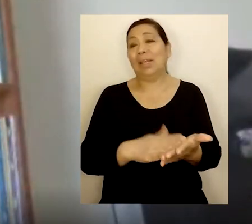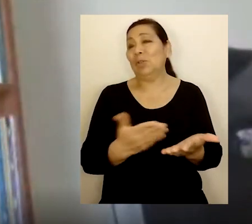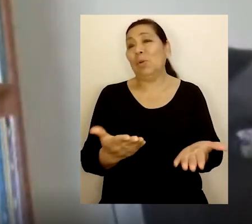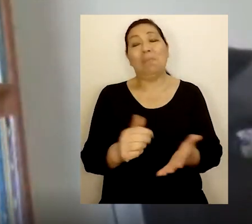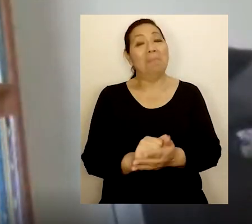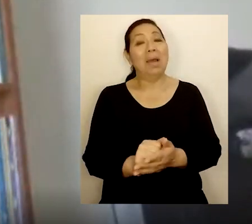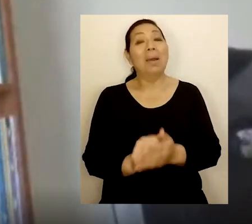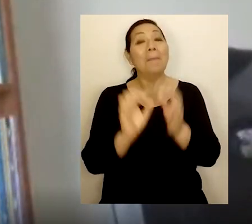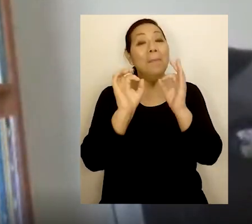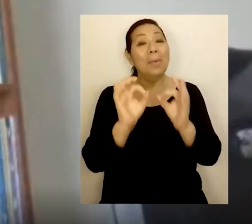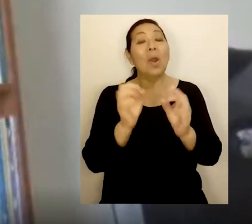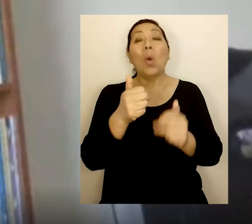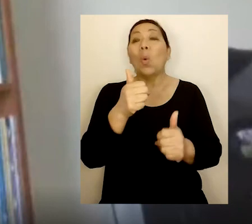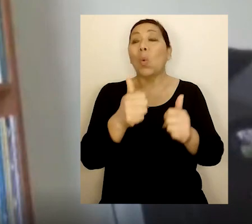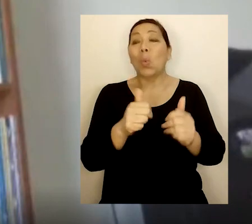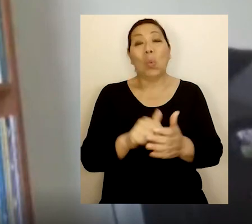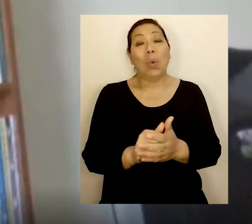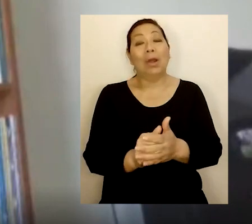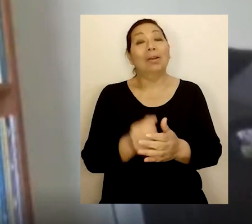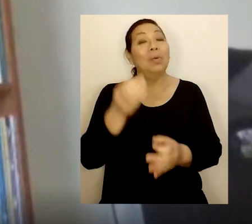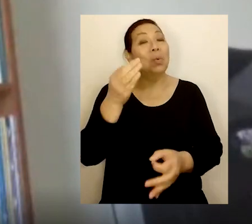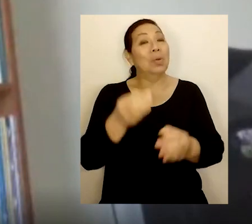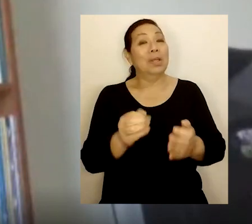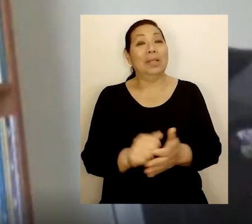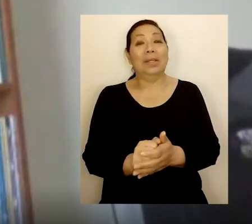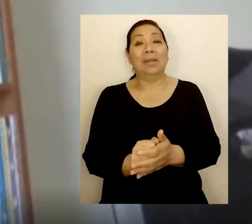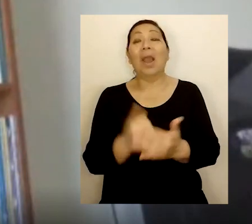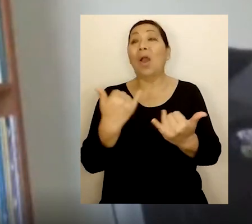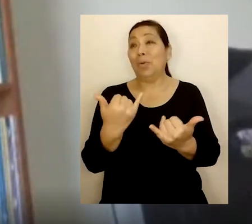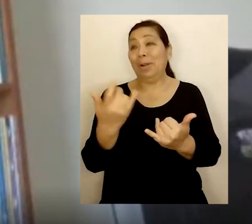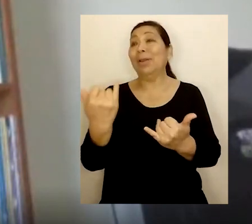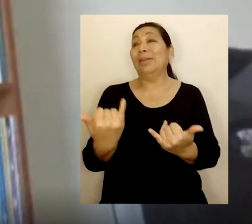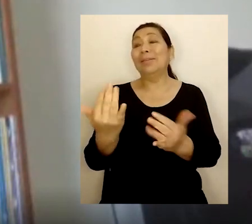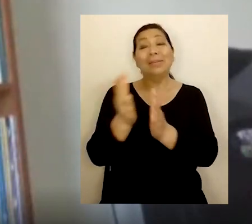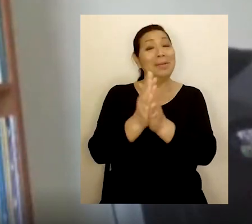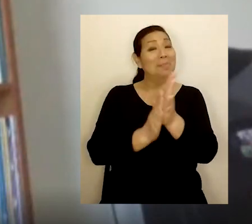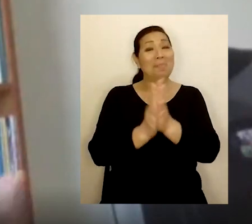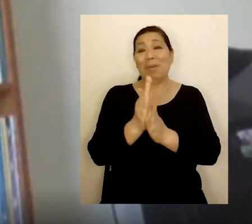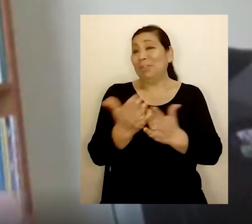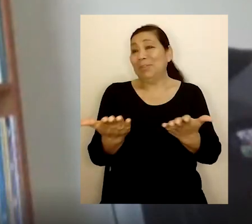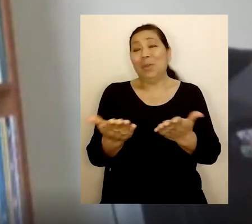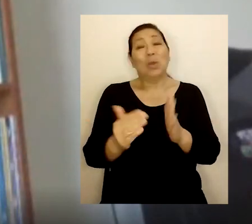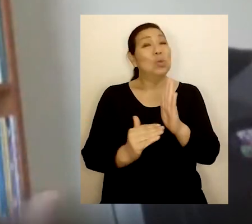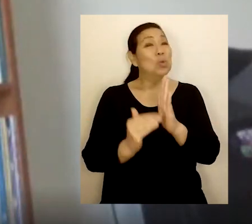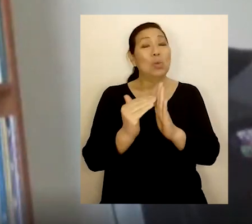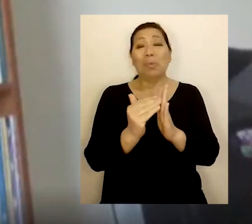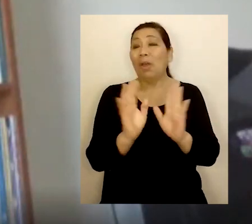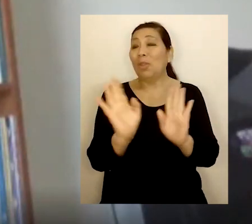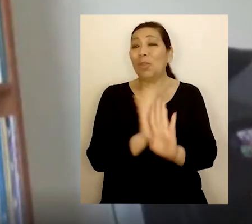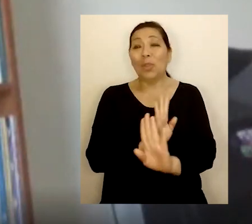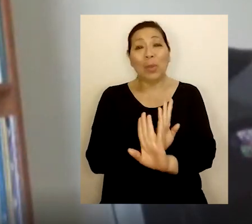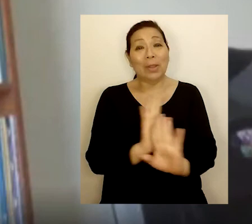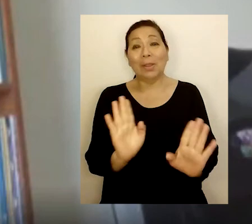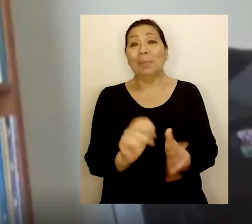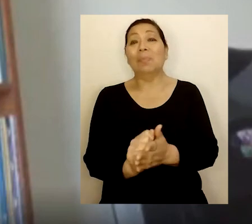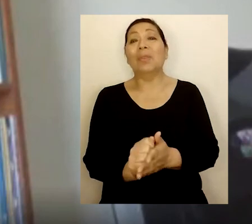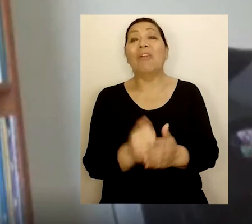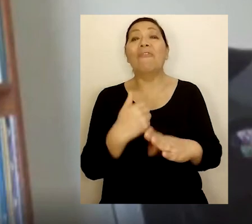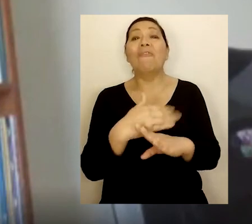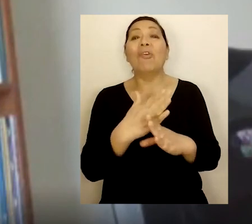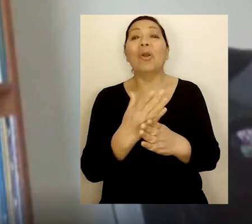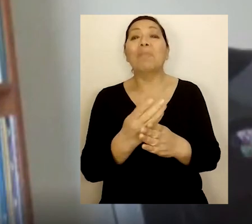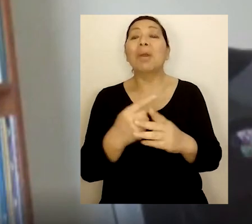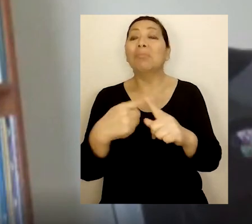delito, precisamente en la cual ha sido sentenciado el hoy beneficiario. También la Sala Superior no habría tomado en cuenta los